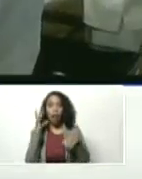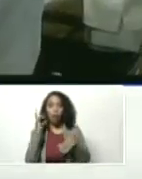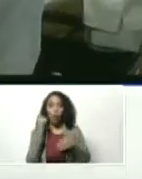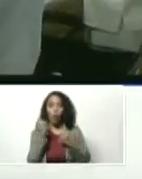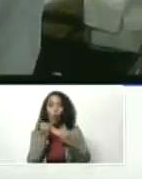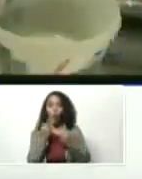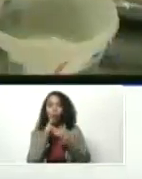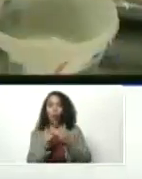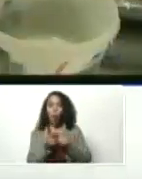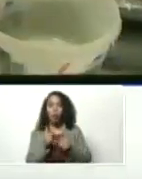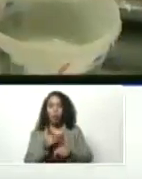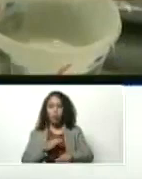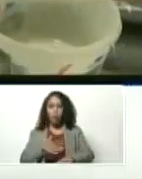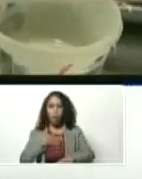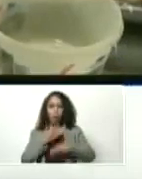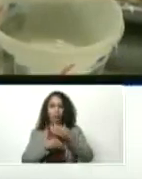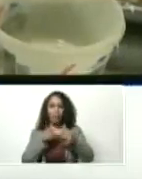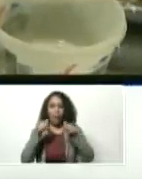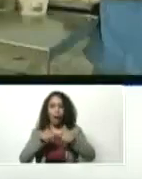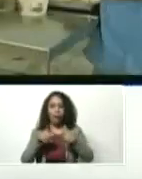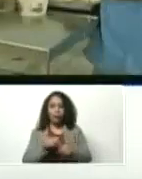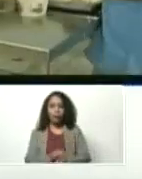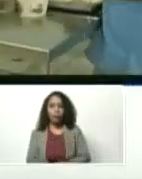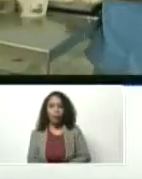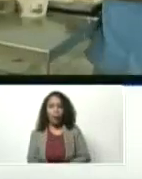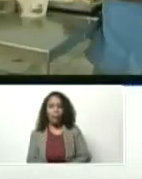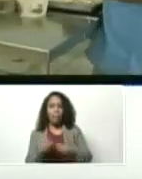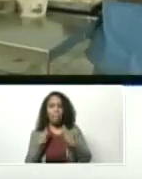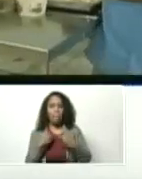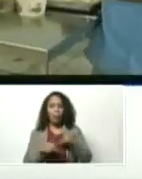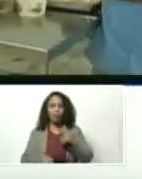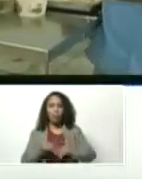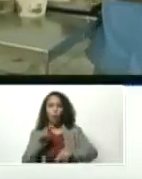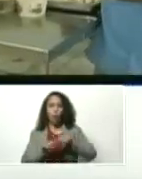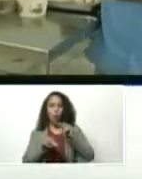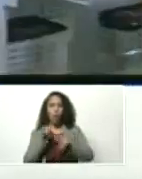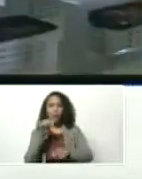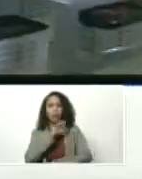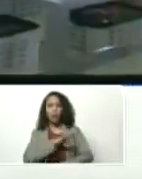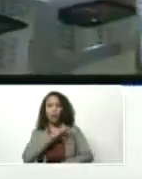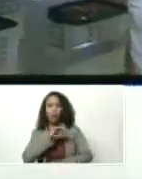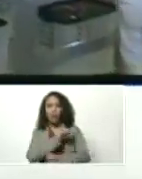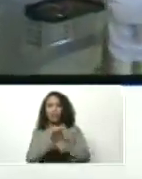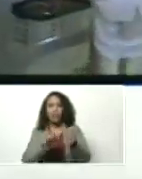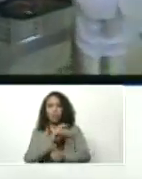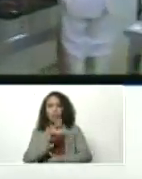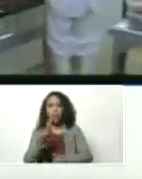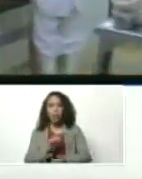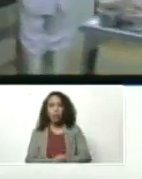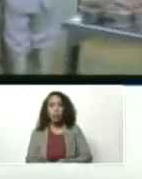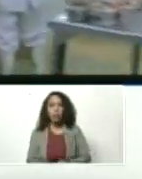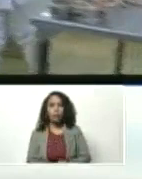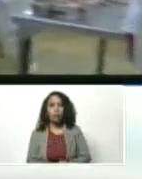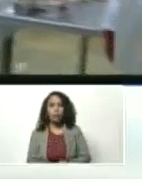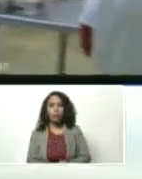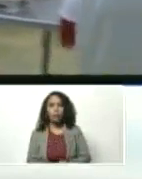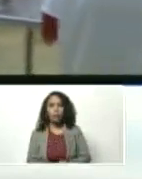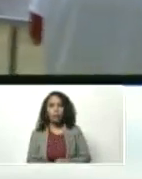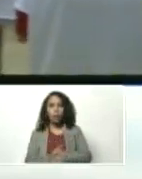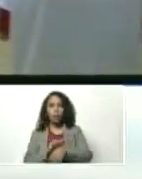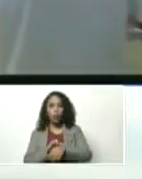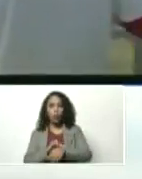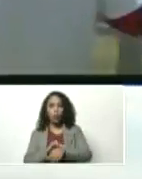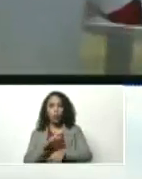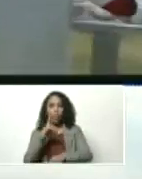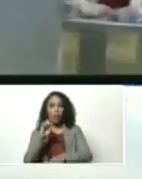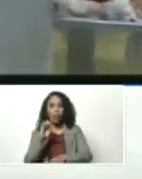cosas podemos nosotros hacer? Para construir, señora vicepresidenta, compañera, doctora